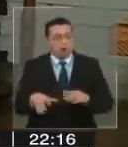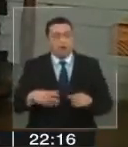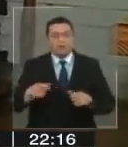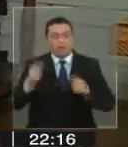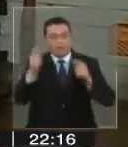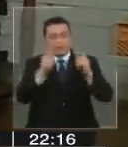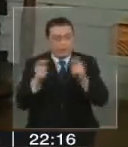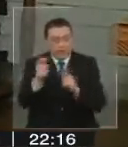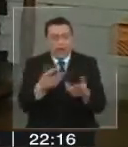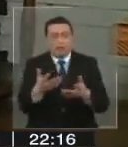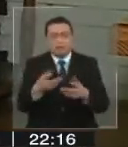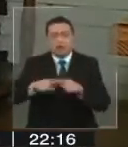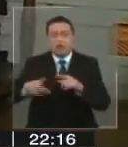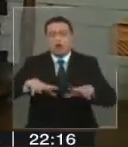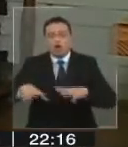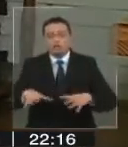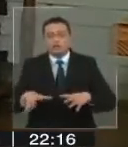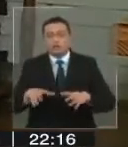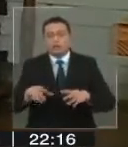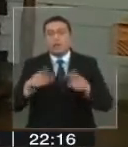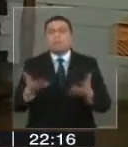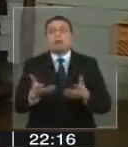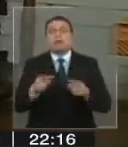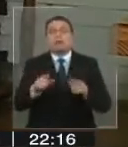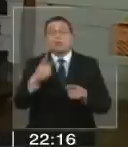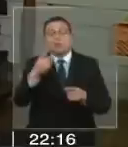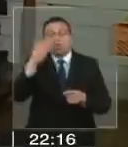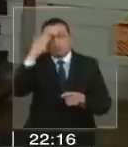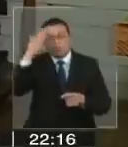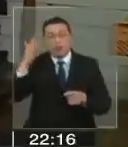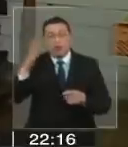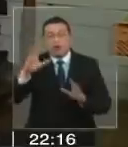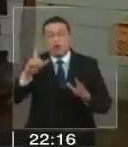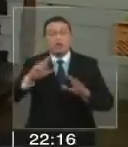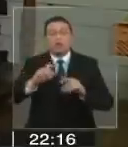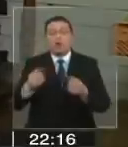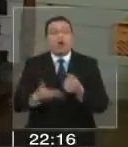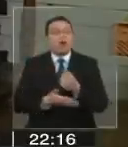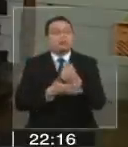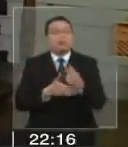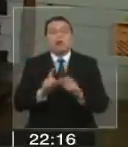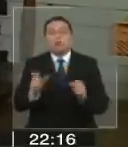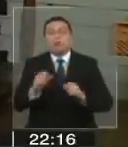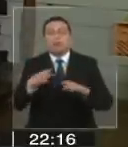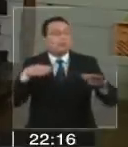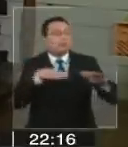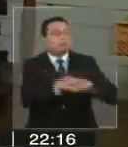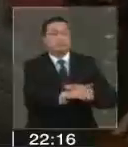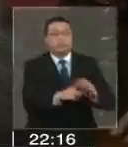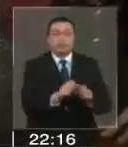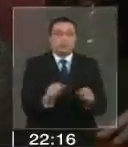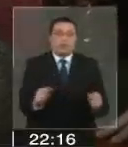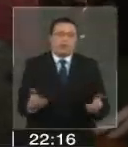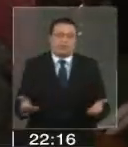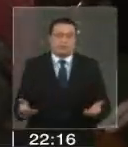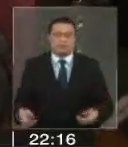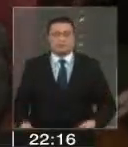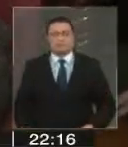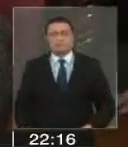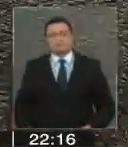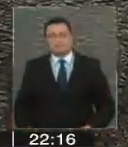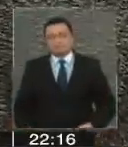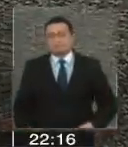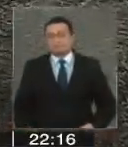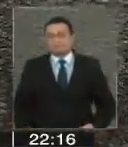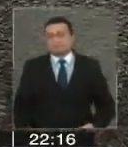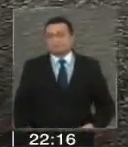vaya a terapias o que haga cosas para que llegue un día en que nadie nos pueda entregar nada para poder seguir en esto.